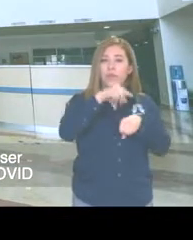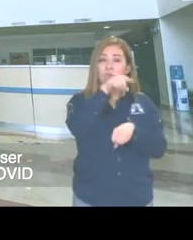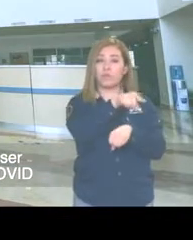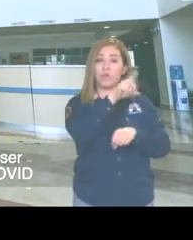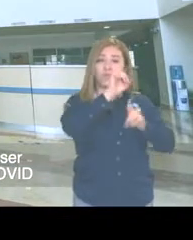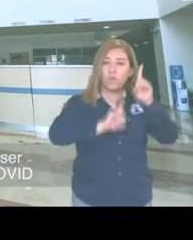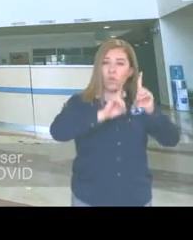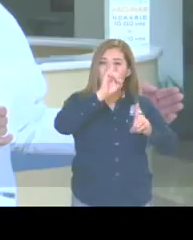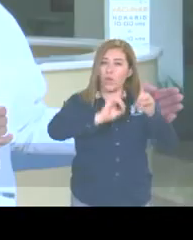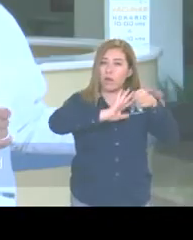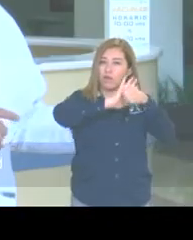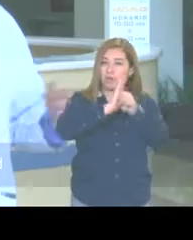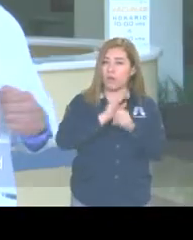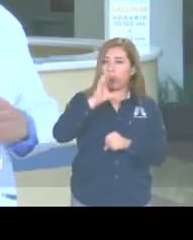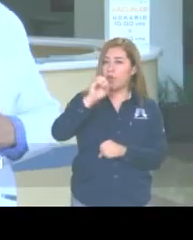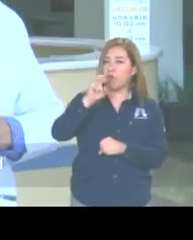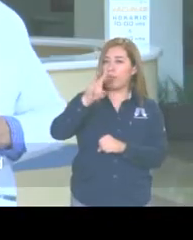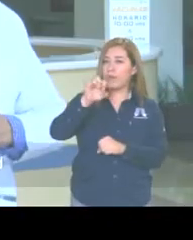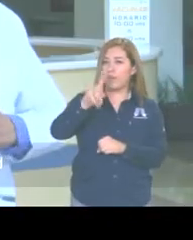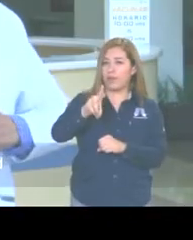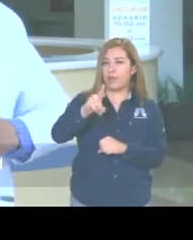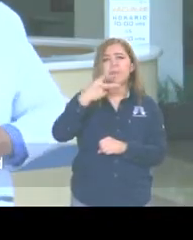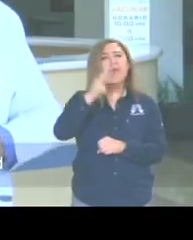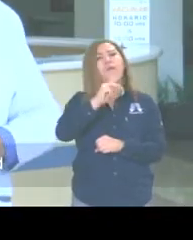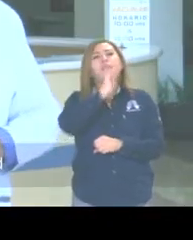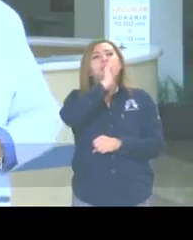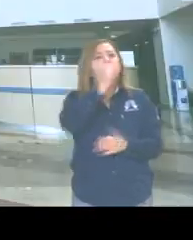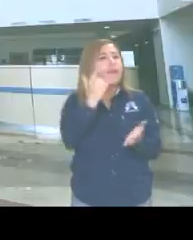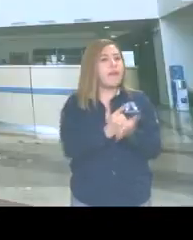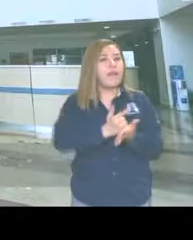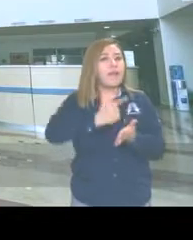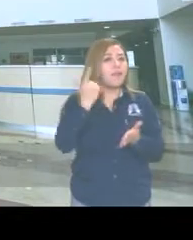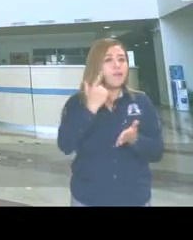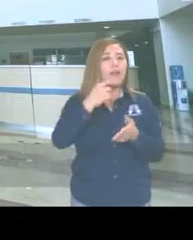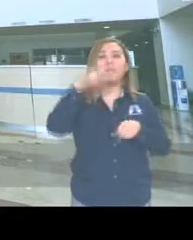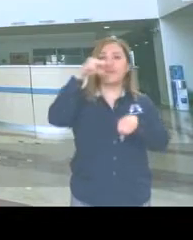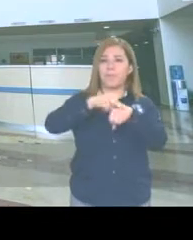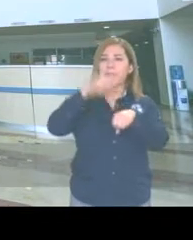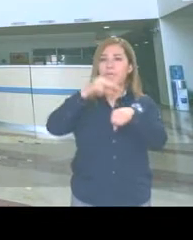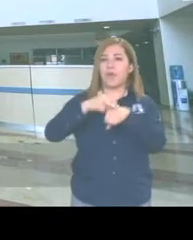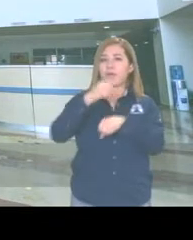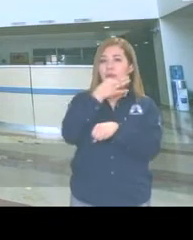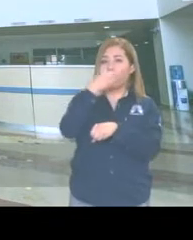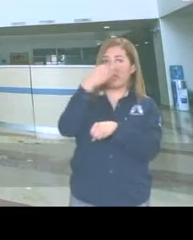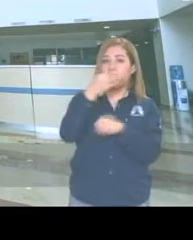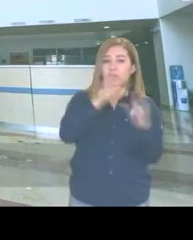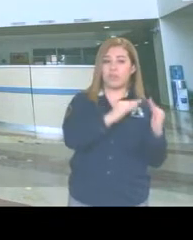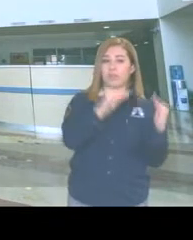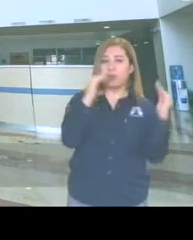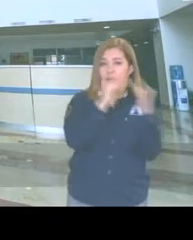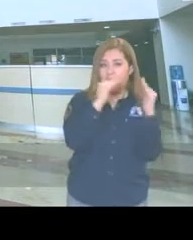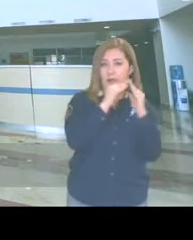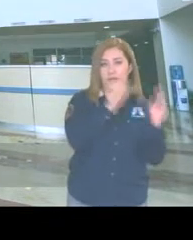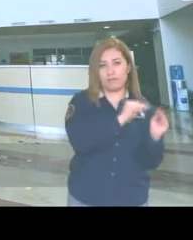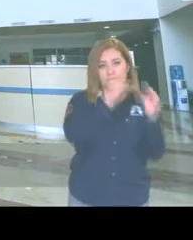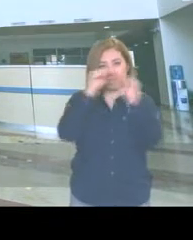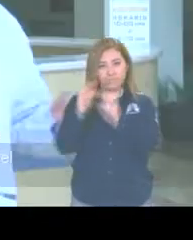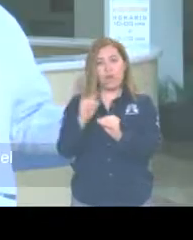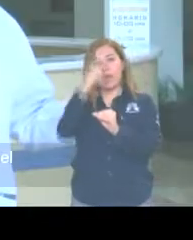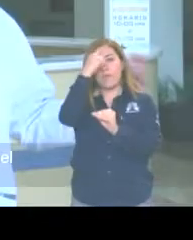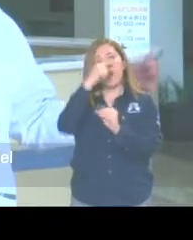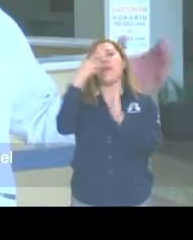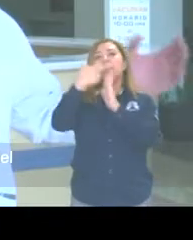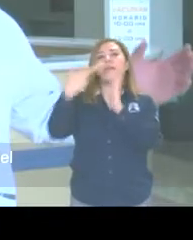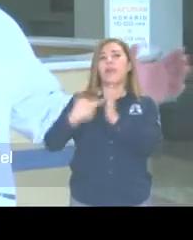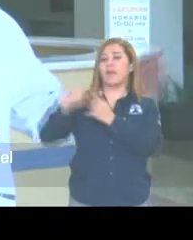caso sospechoso de COVID, pero no presento criterios de gravedad, el médico me egresará a mi domicilio con el protocolo correspondiente y